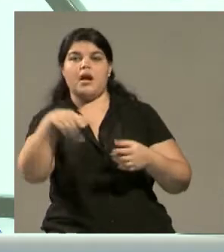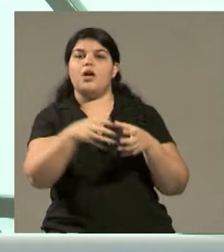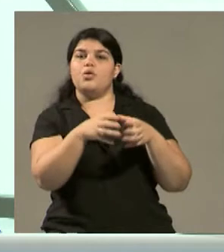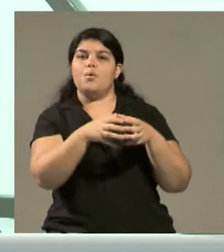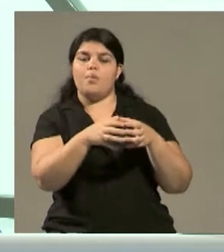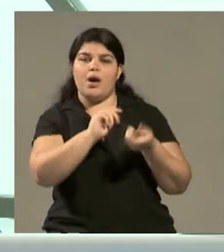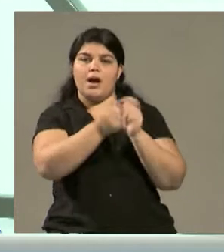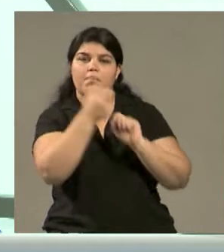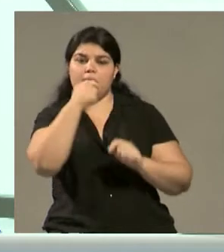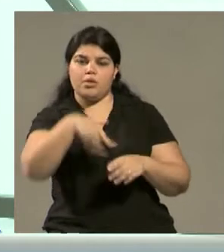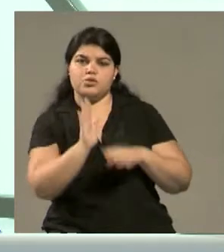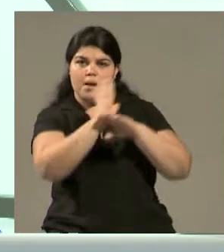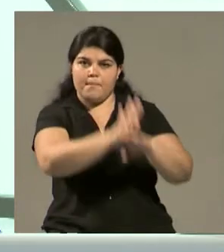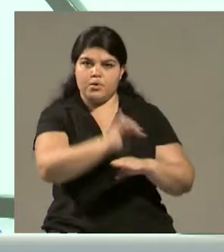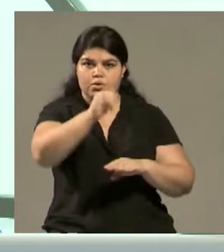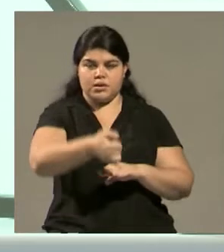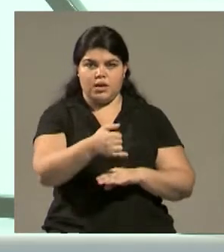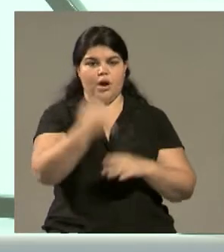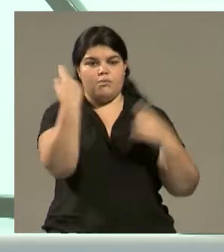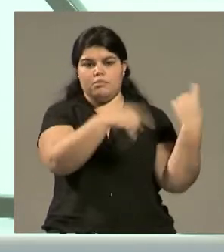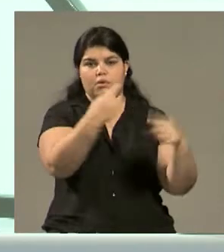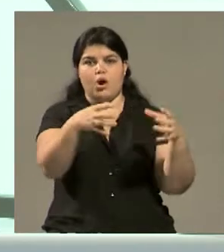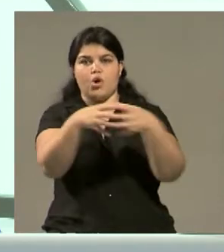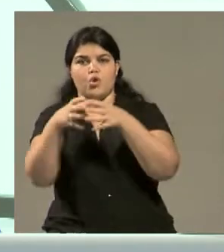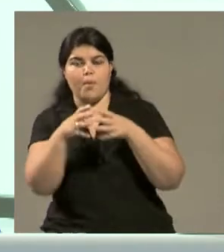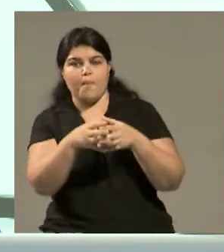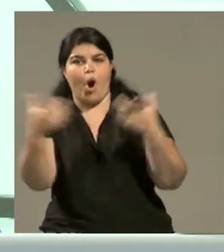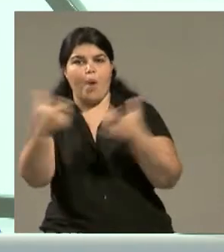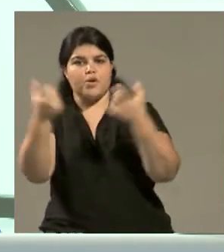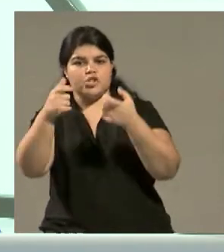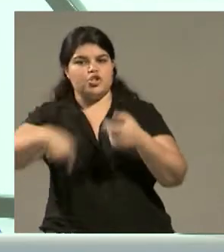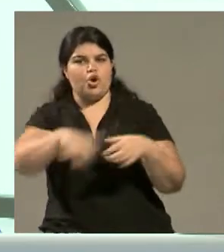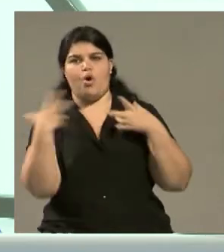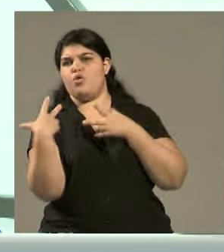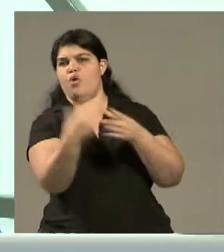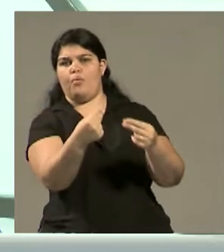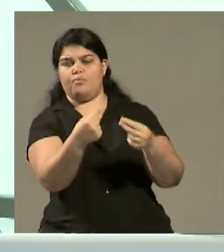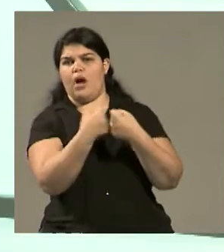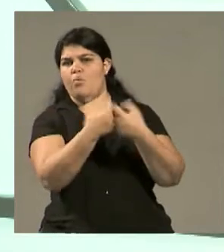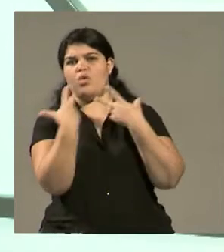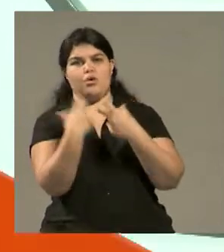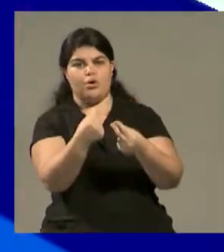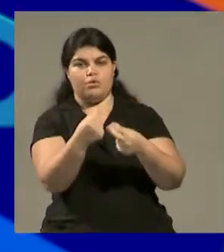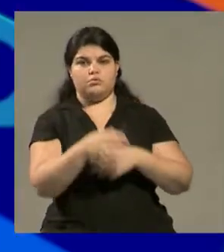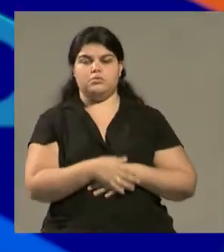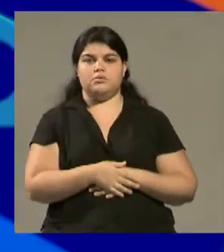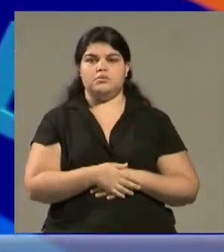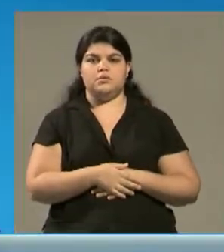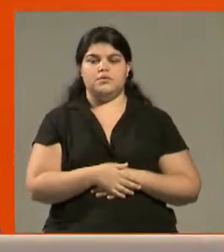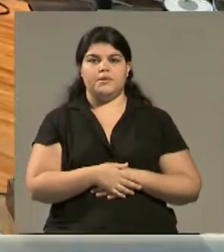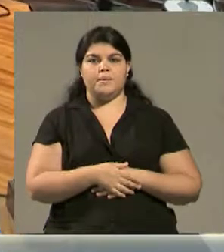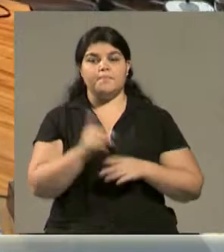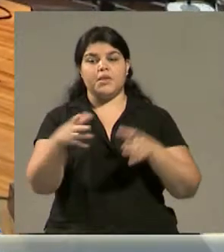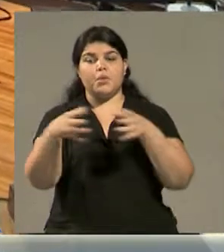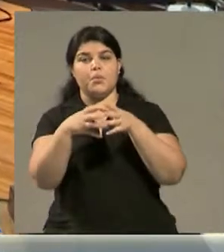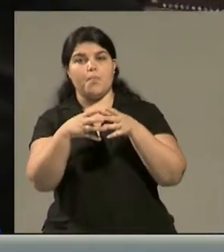Cambia Mendoza, mientras que el resto de los partidos de la oposición rechazaron el acuerdo. De acuerdo a lo que ve la